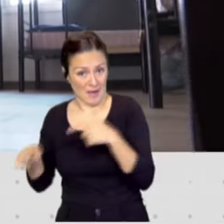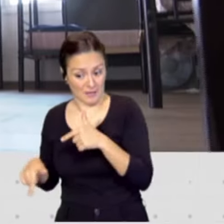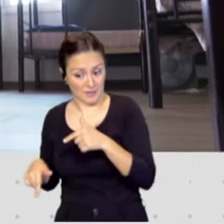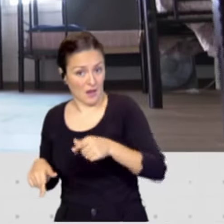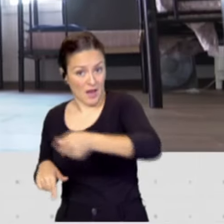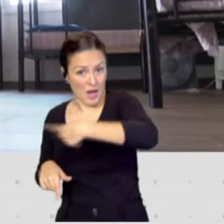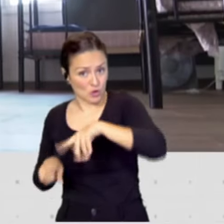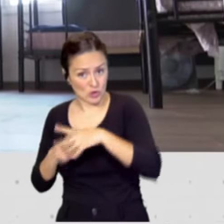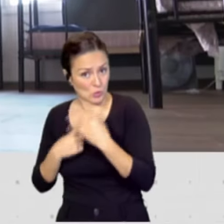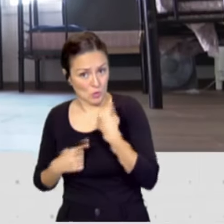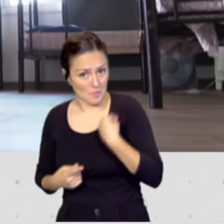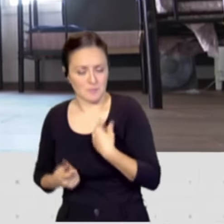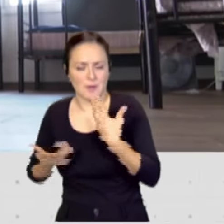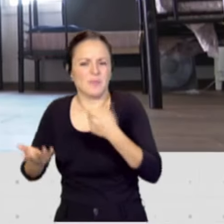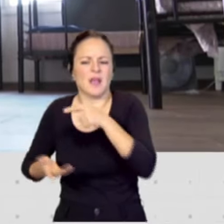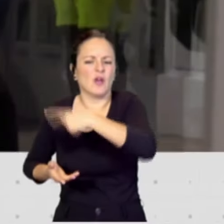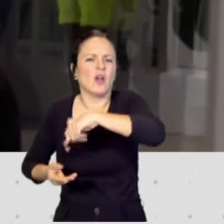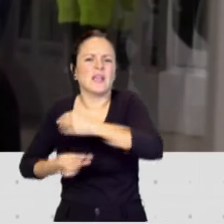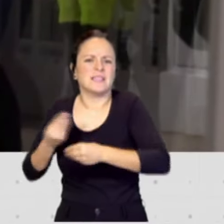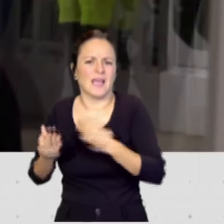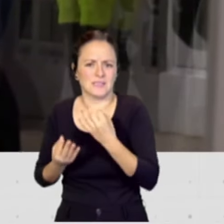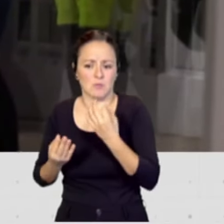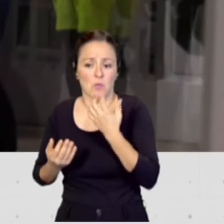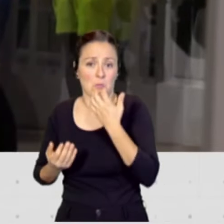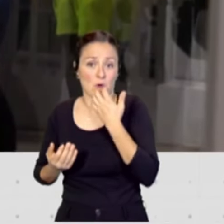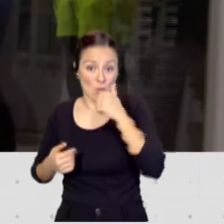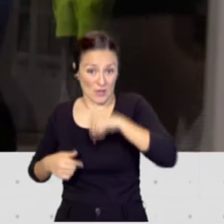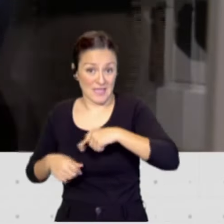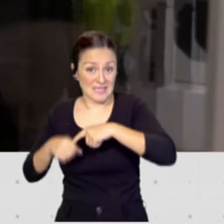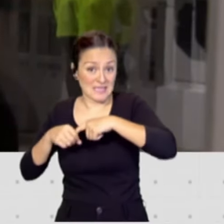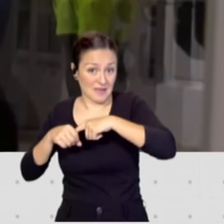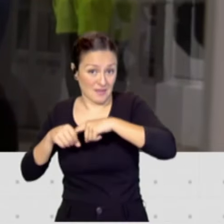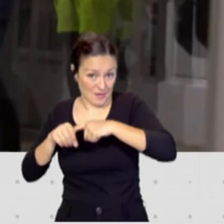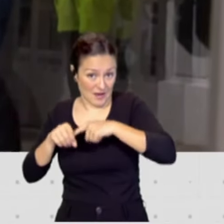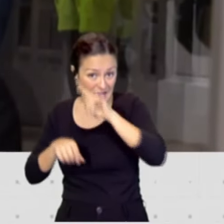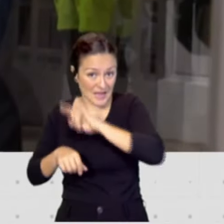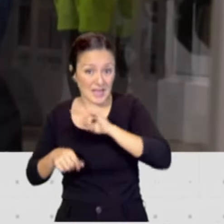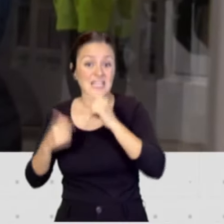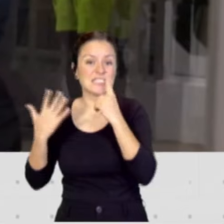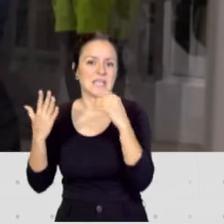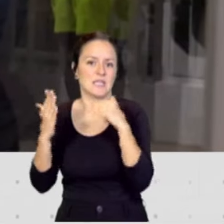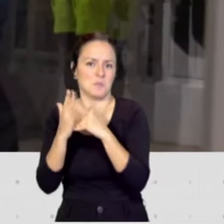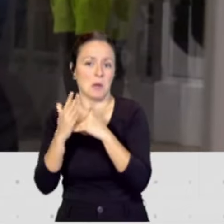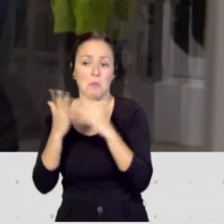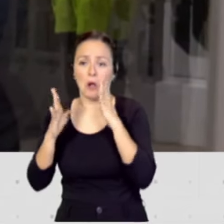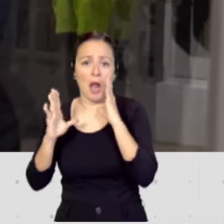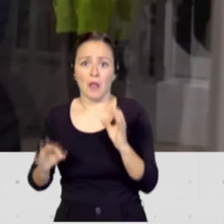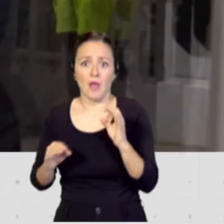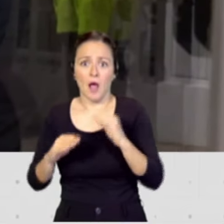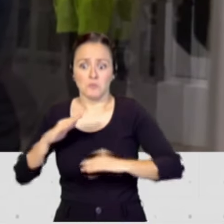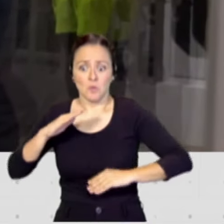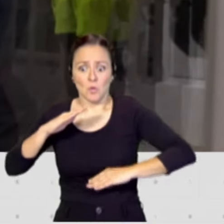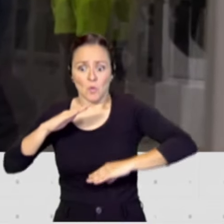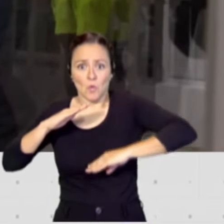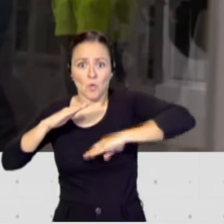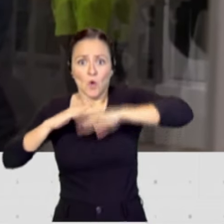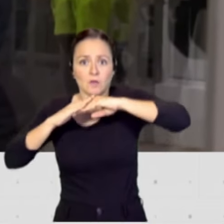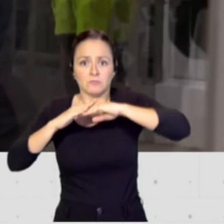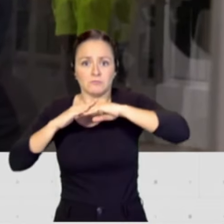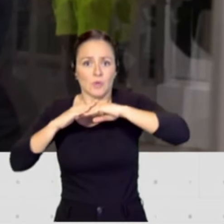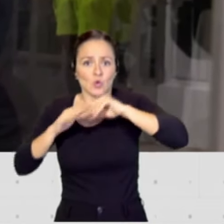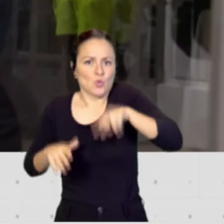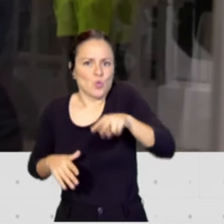Aunque el cupo en Canarias es de 6,000 nunca se llegan a tener los 6,000 porque claro como no sabes si te van a